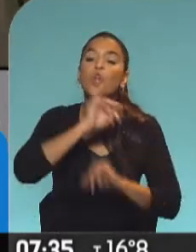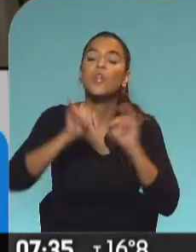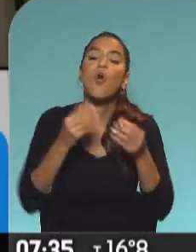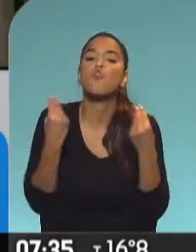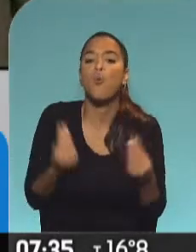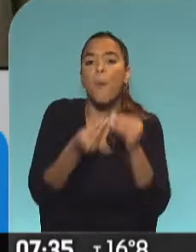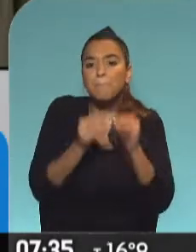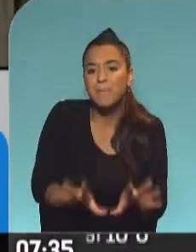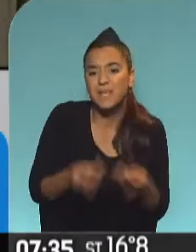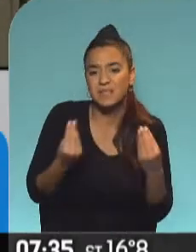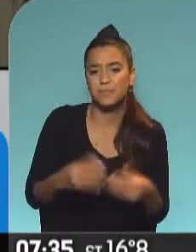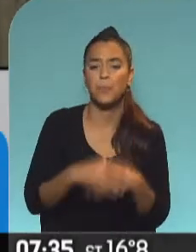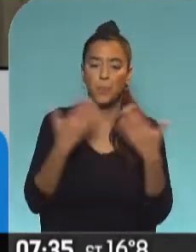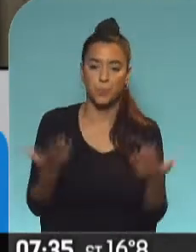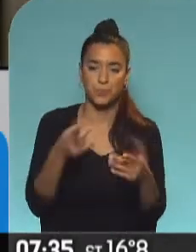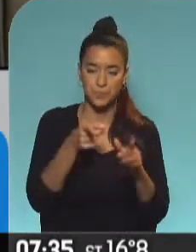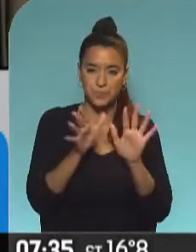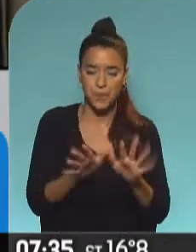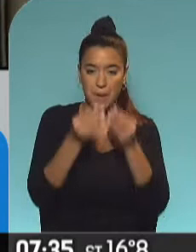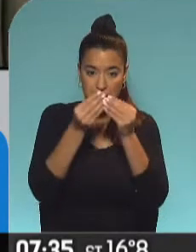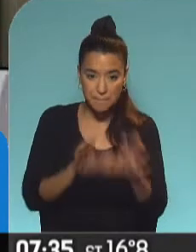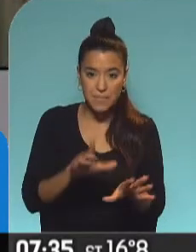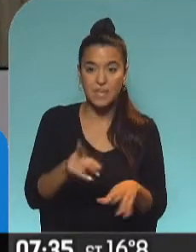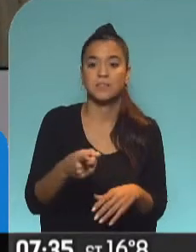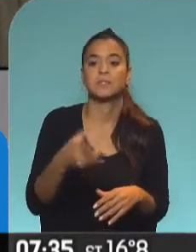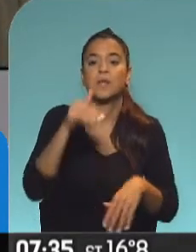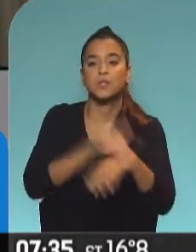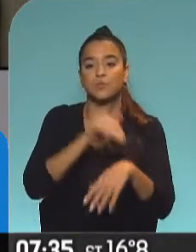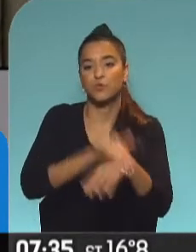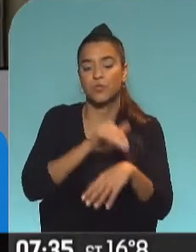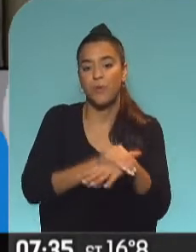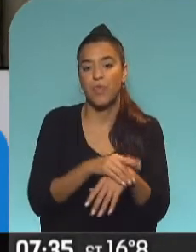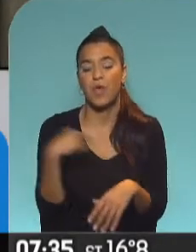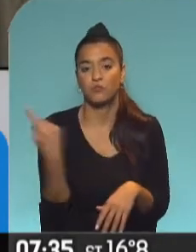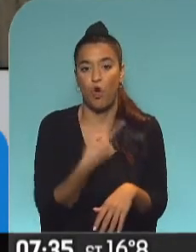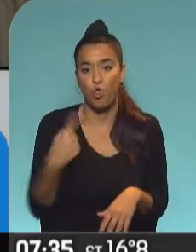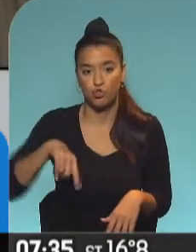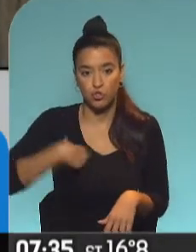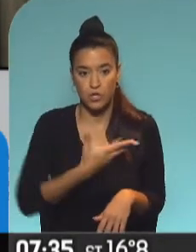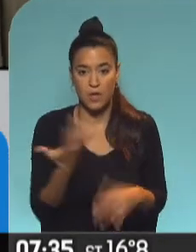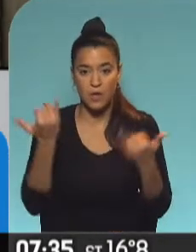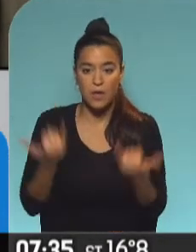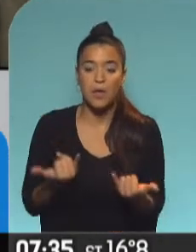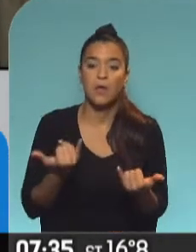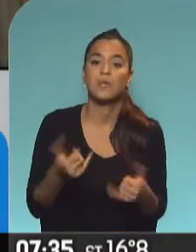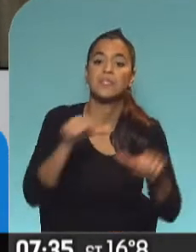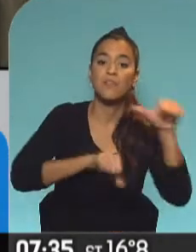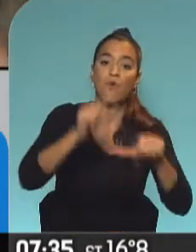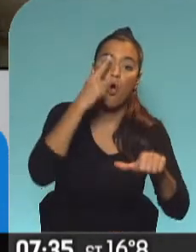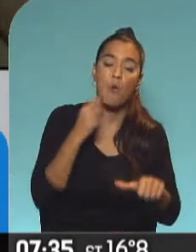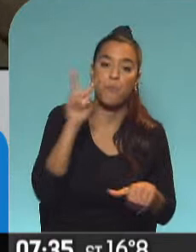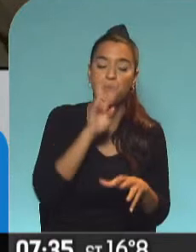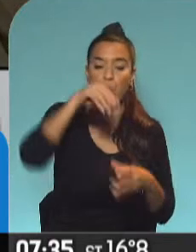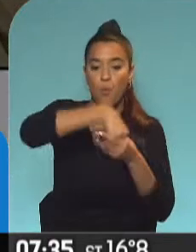esta iniciativa. Bueno, esta iniciativa nace desde el compromiso social que tenemos todos y todas los científicos y científicas que conformamos